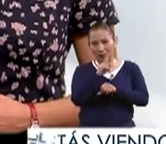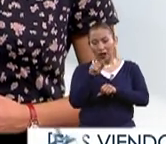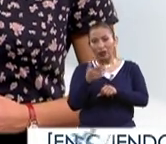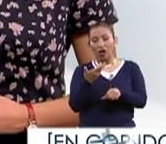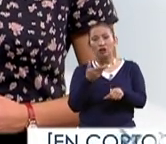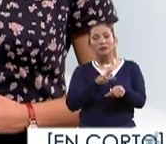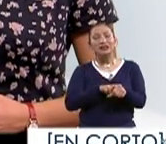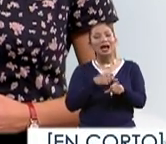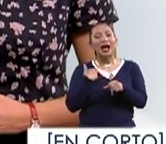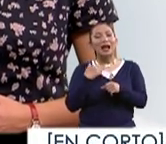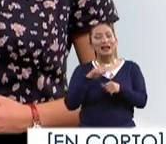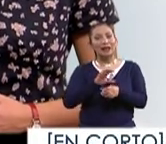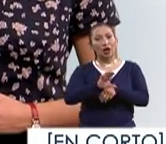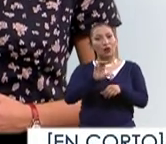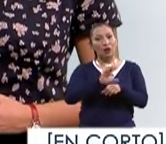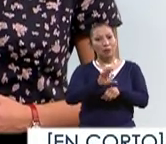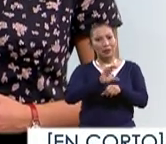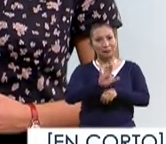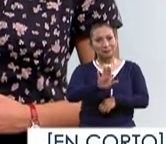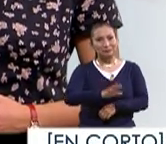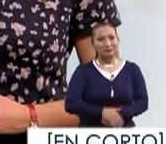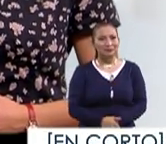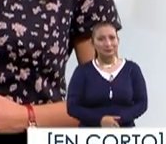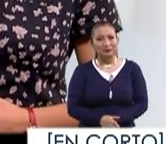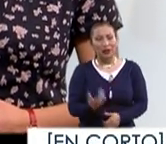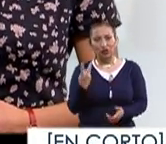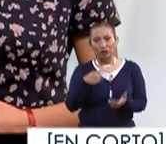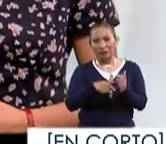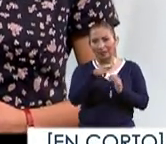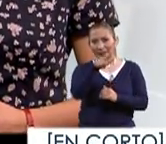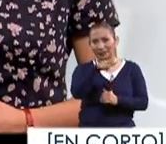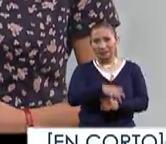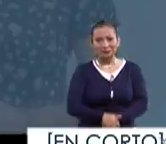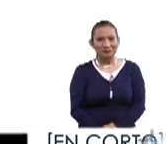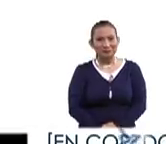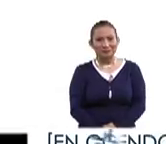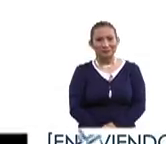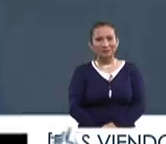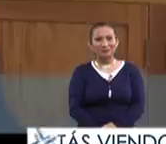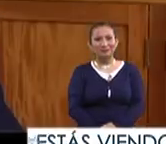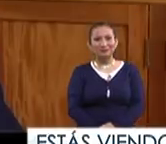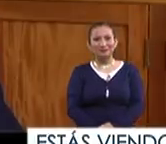del Hospital Militar Central de la República de Colombia en 2017.